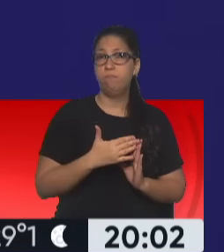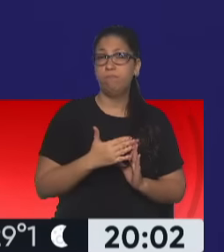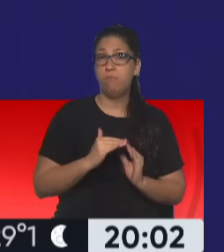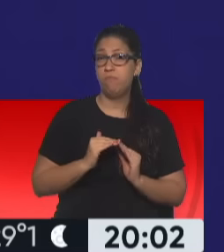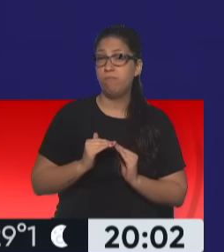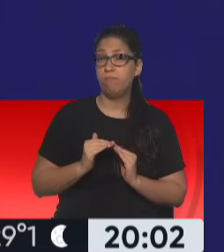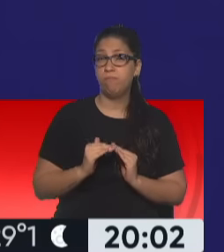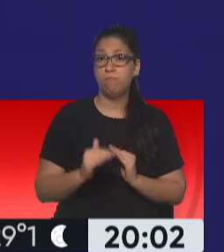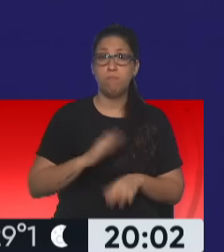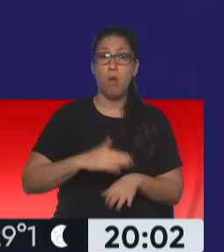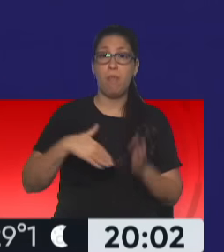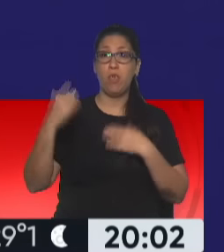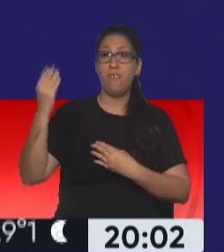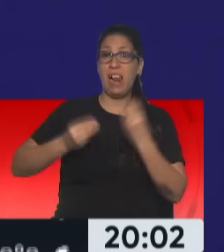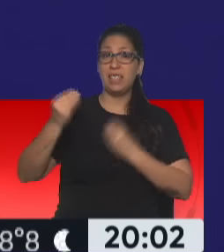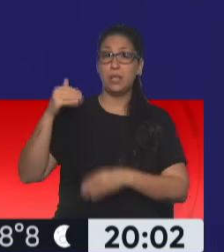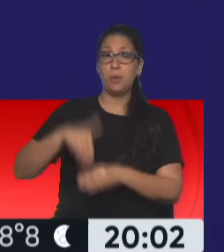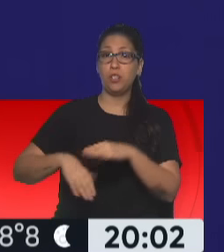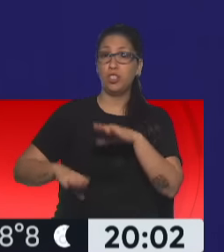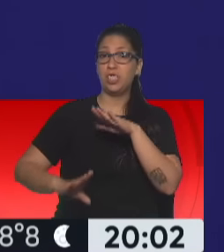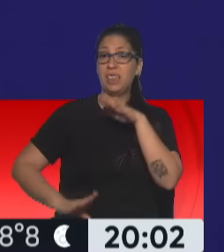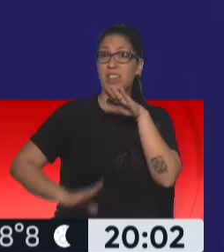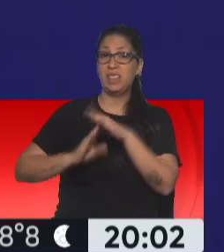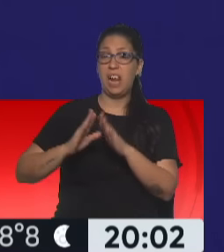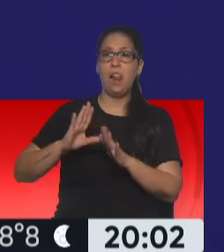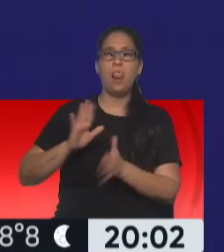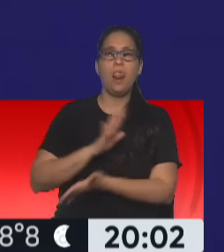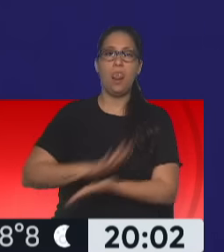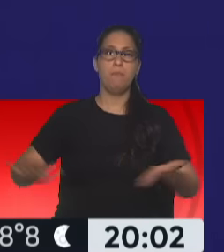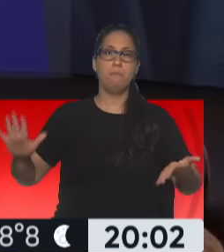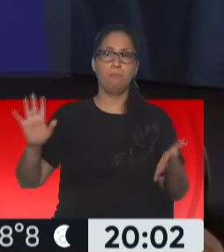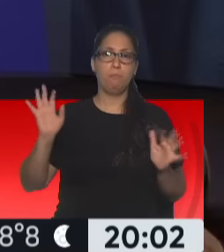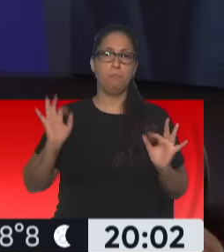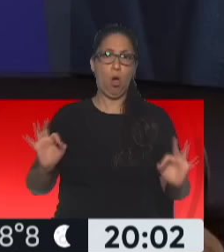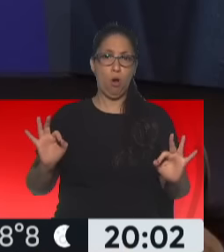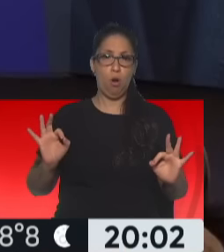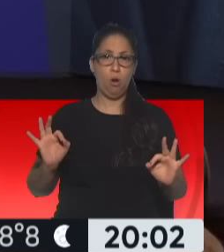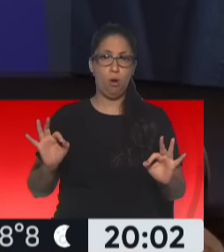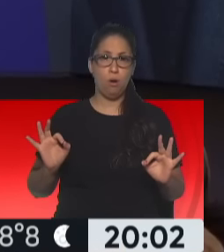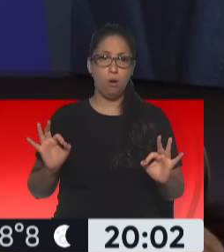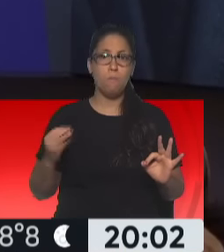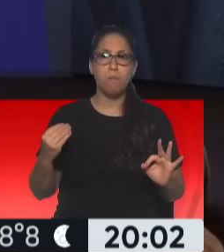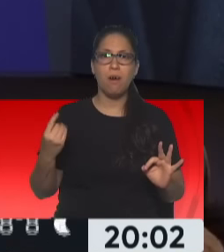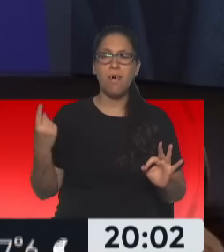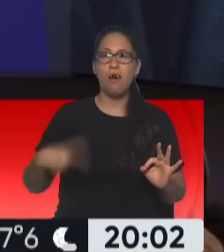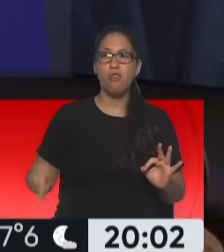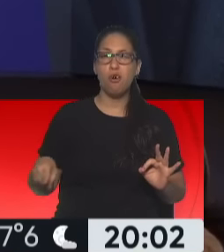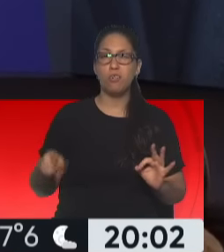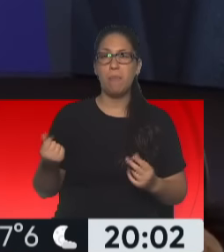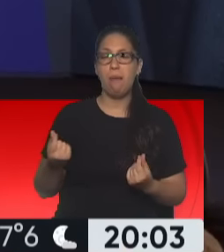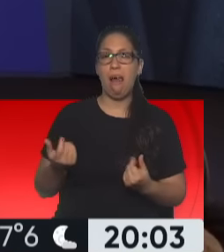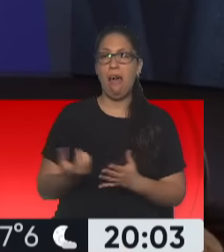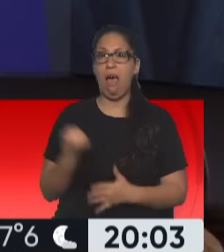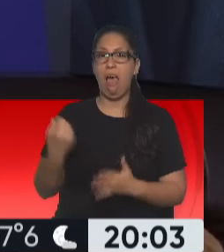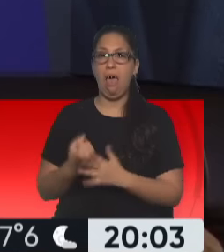de limpiar el balance del Banco Central, porque tenía instrumentos de esterilización monetaria